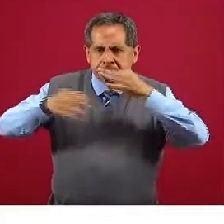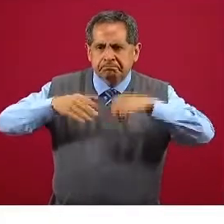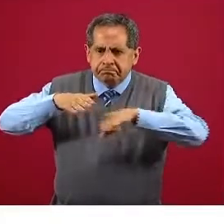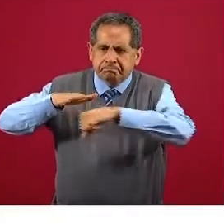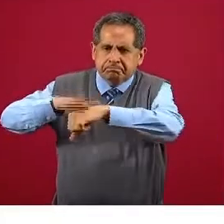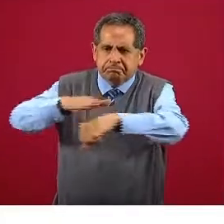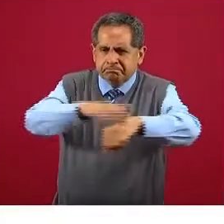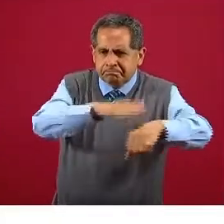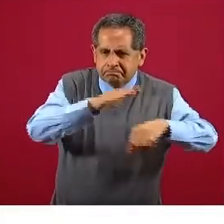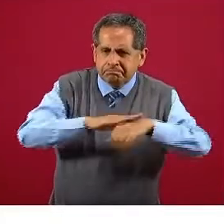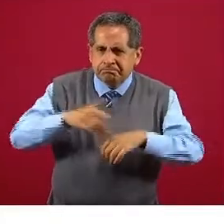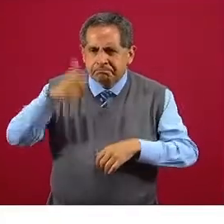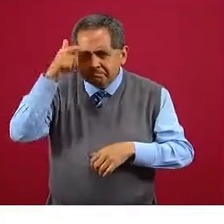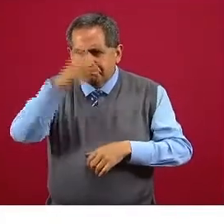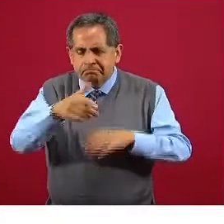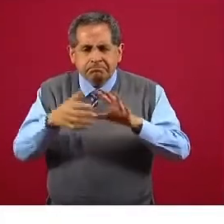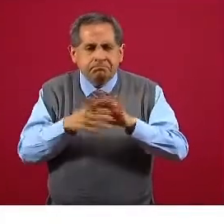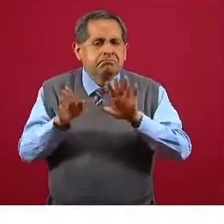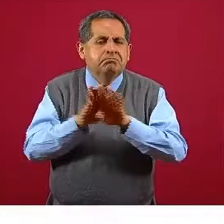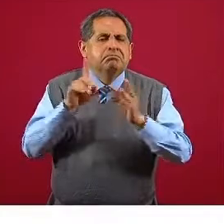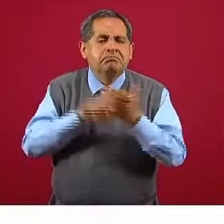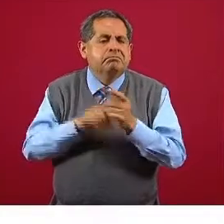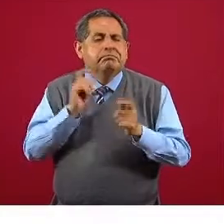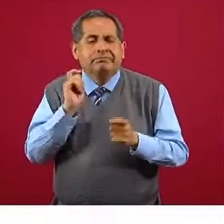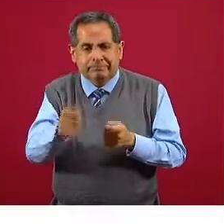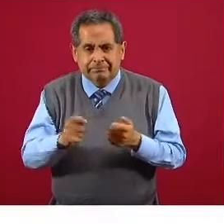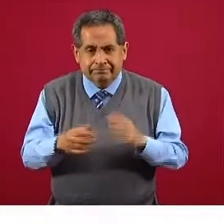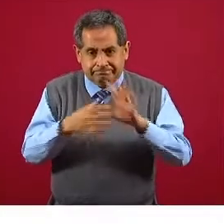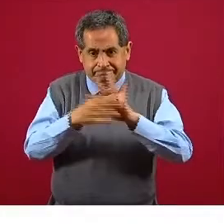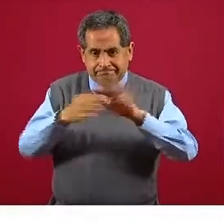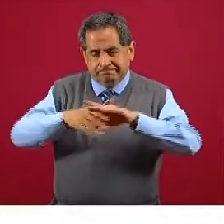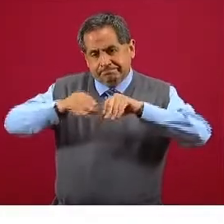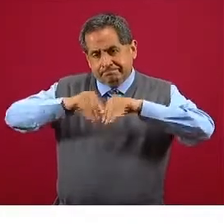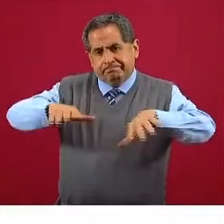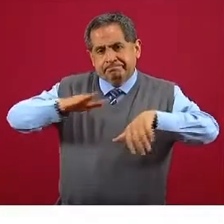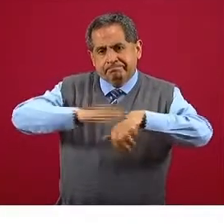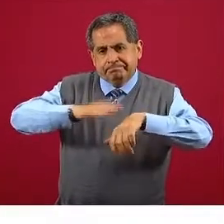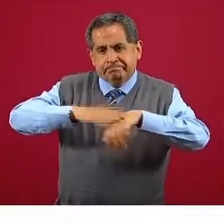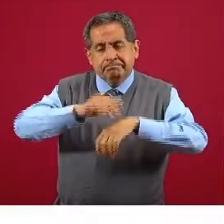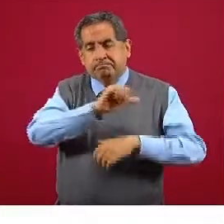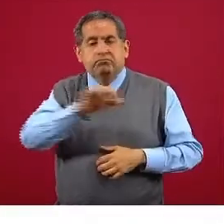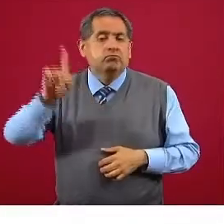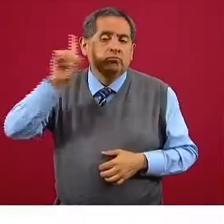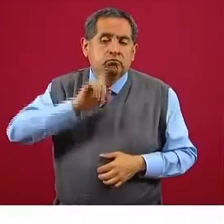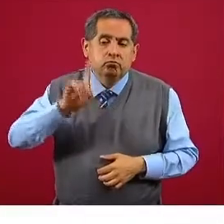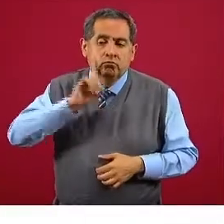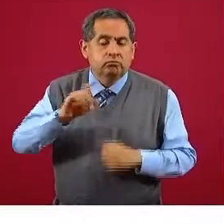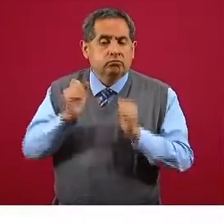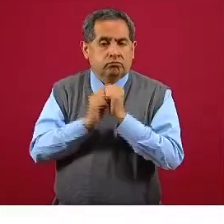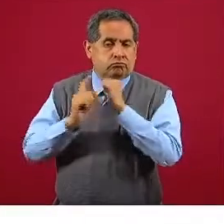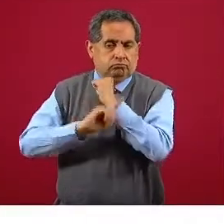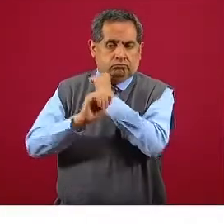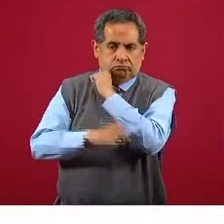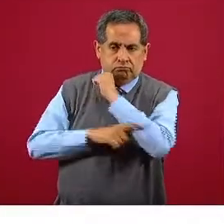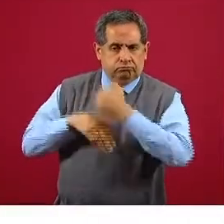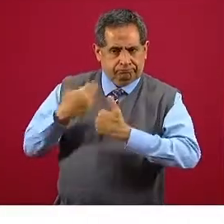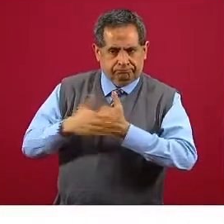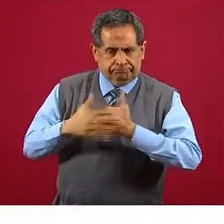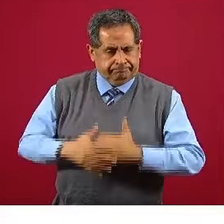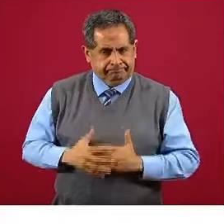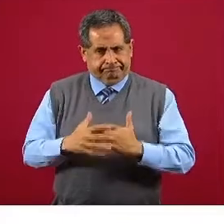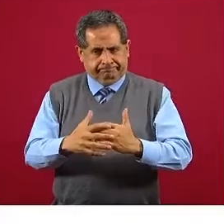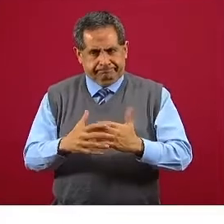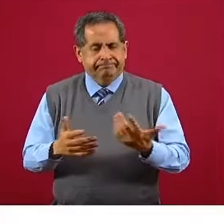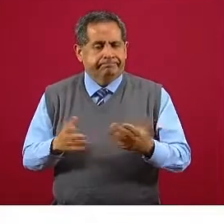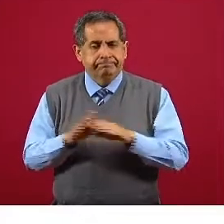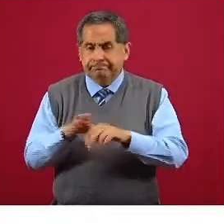diferentes componentes. Uno de ellos era específicamente dirigido a la mujer embarazada y hacía un llamado